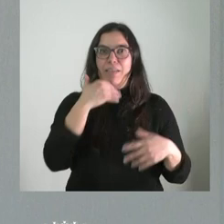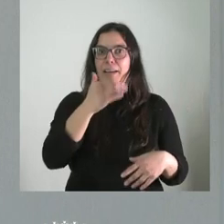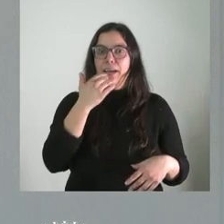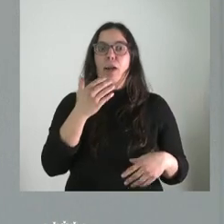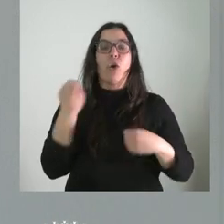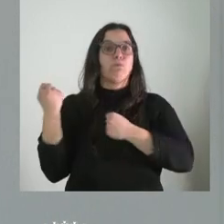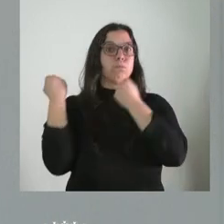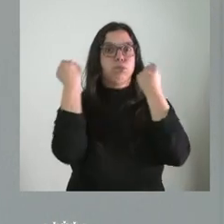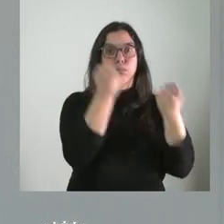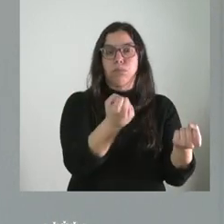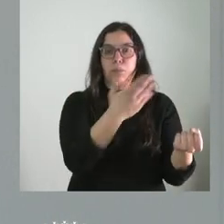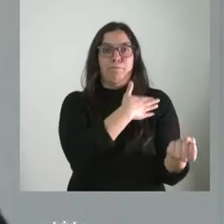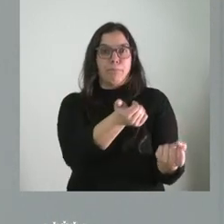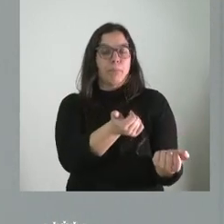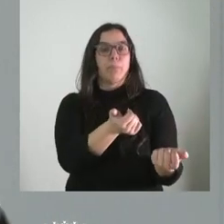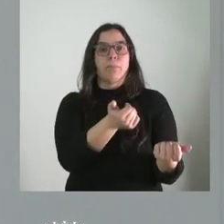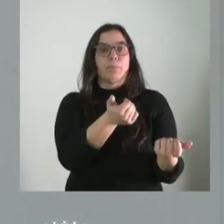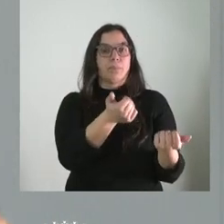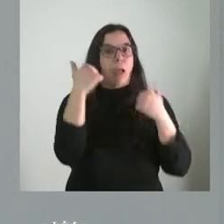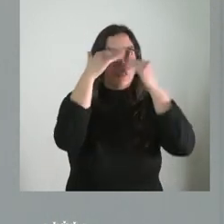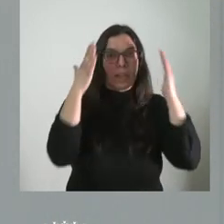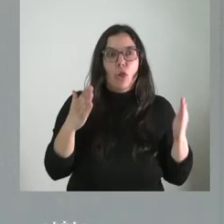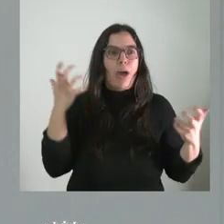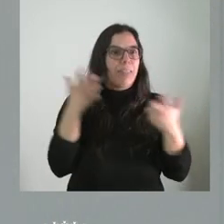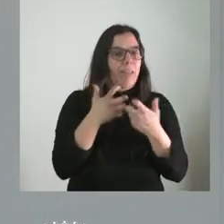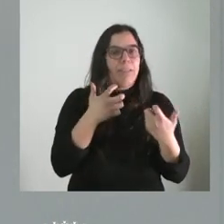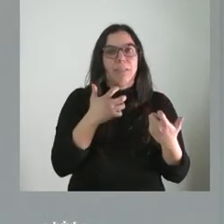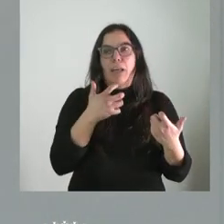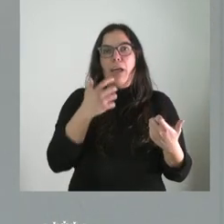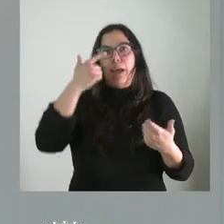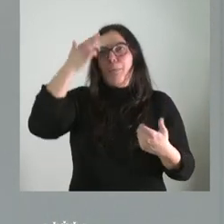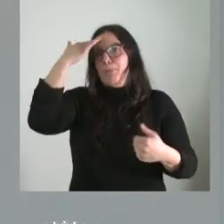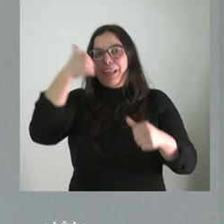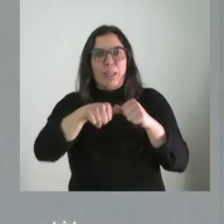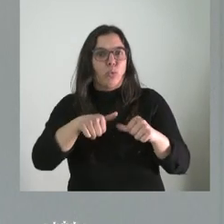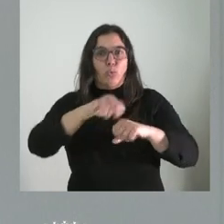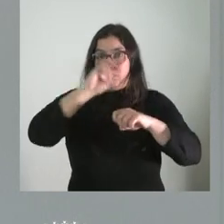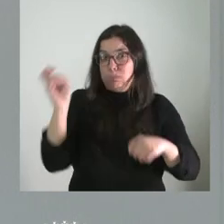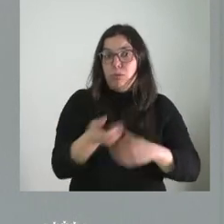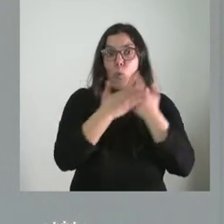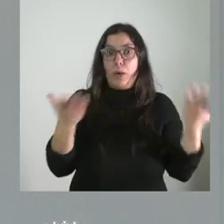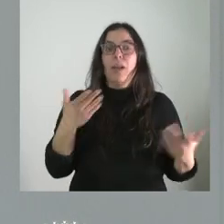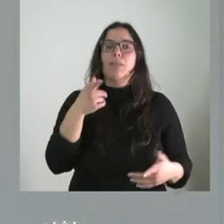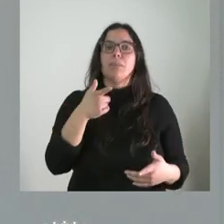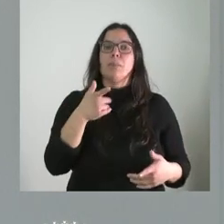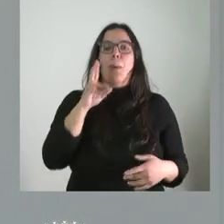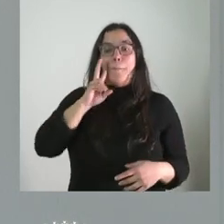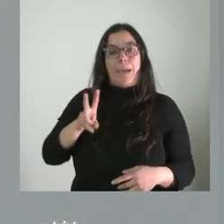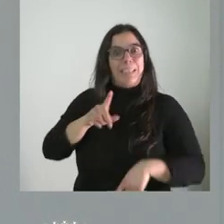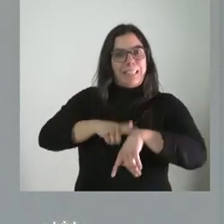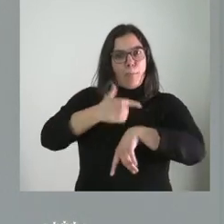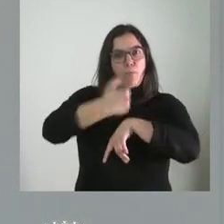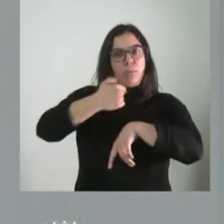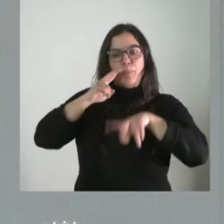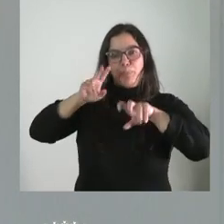acuda a cualquier actuación bien sea un accidente bien sea un ictus bien sea cualquier tipo de demanda se va a disponer en tiempo real